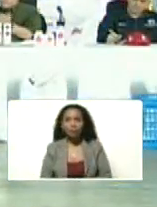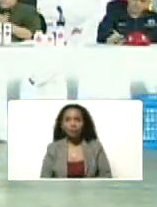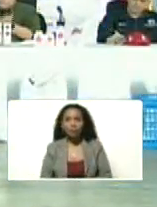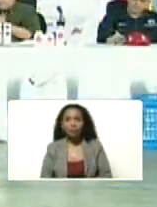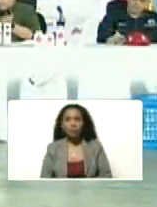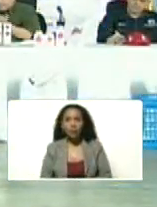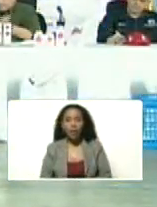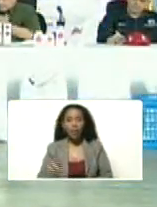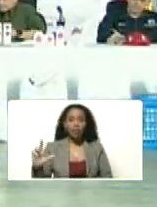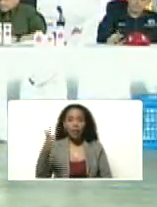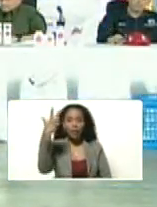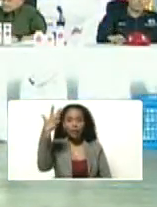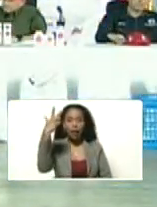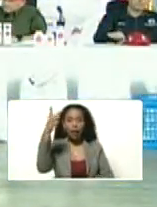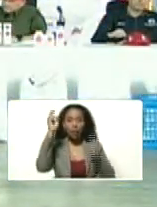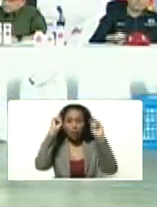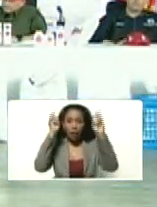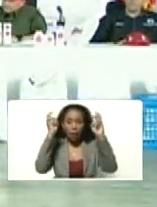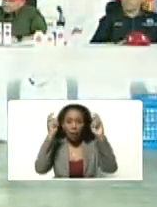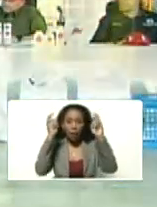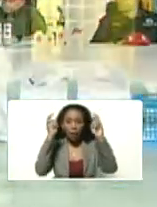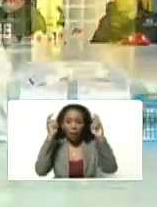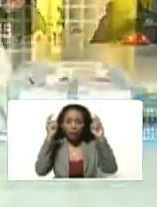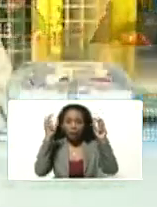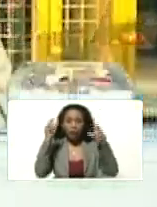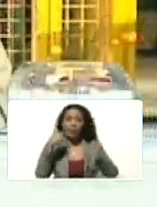Y tercero, definir